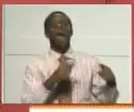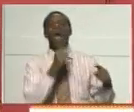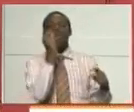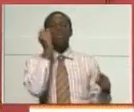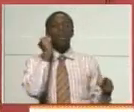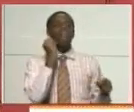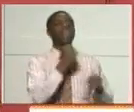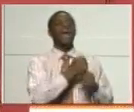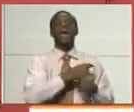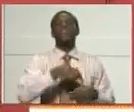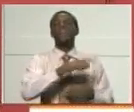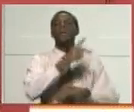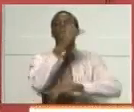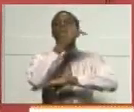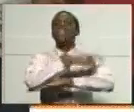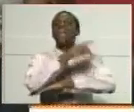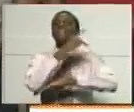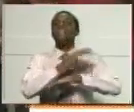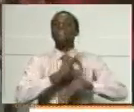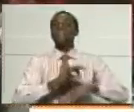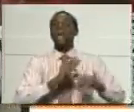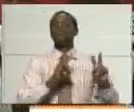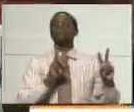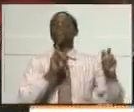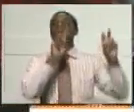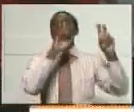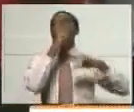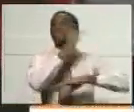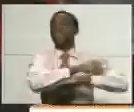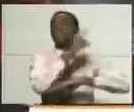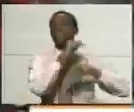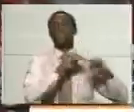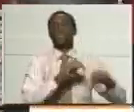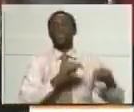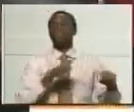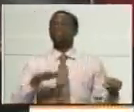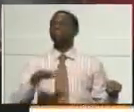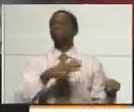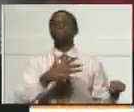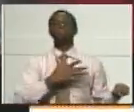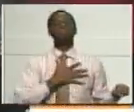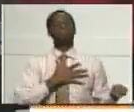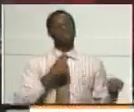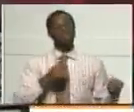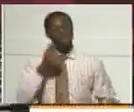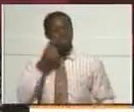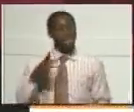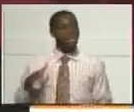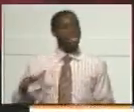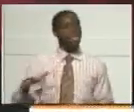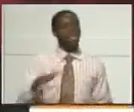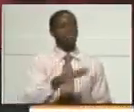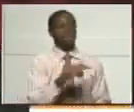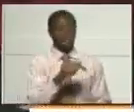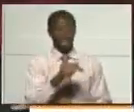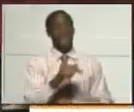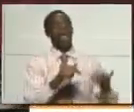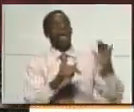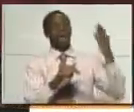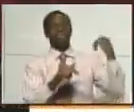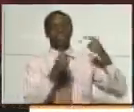empresa PDVSA, la nueva PDVSA de la patria de nuestro pueblo, la PDVSA del comandante Hugo